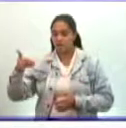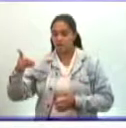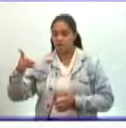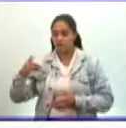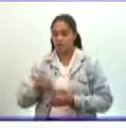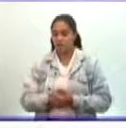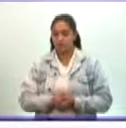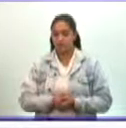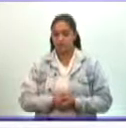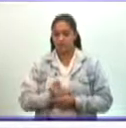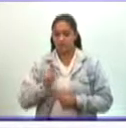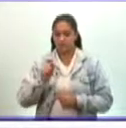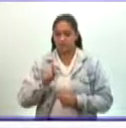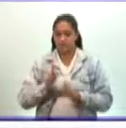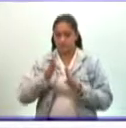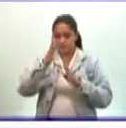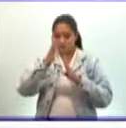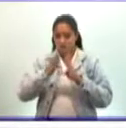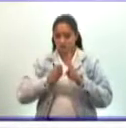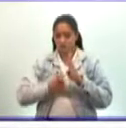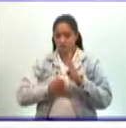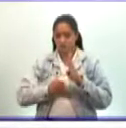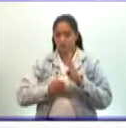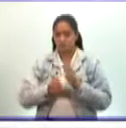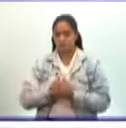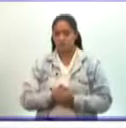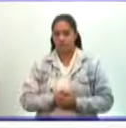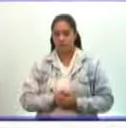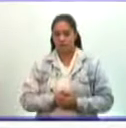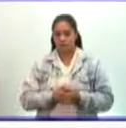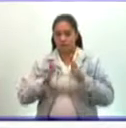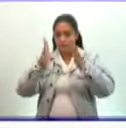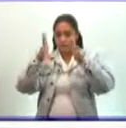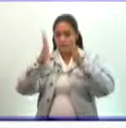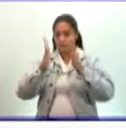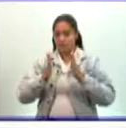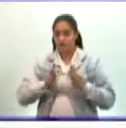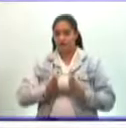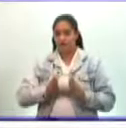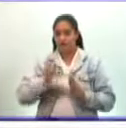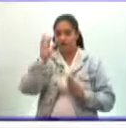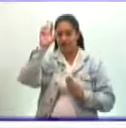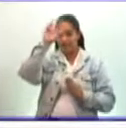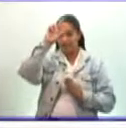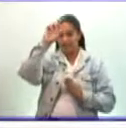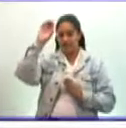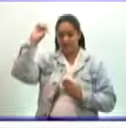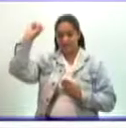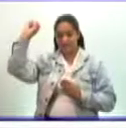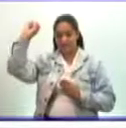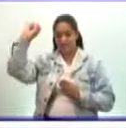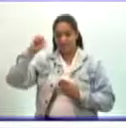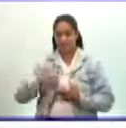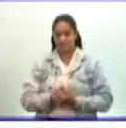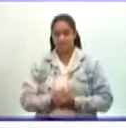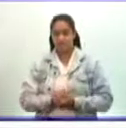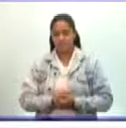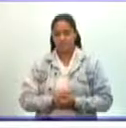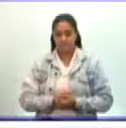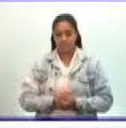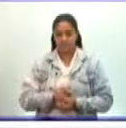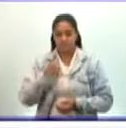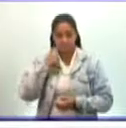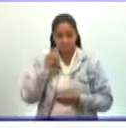ellas están cortadas por las rectas paralelas R y S. Como se cumplen las